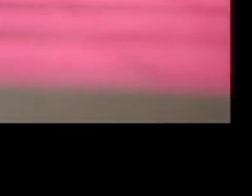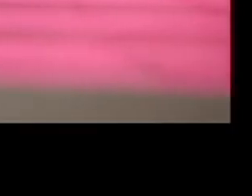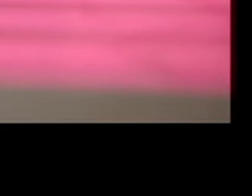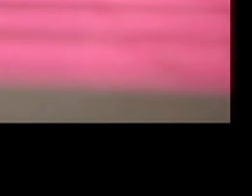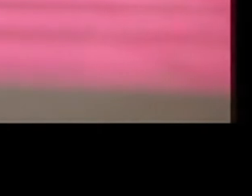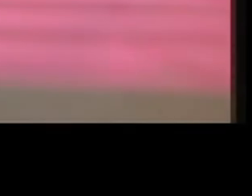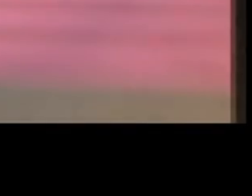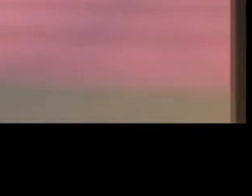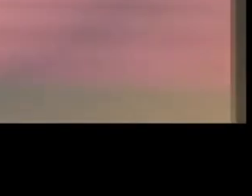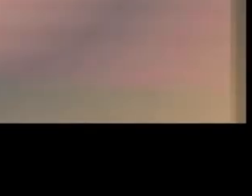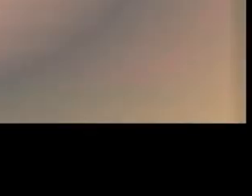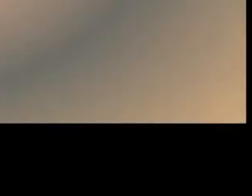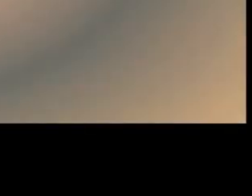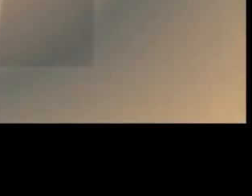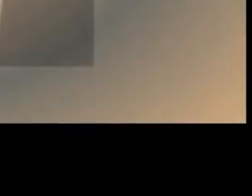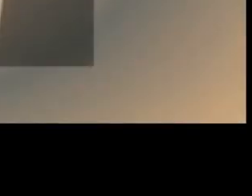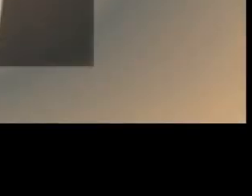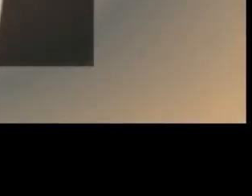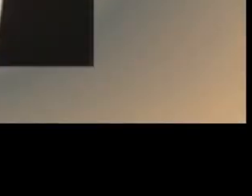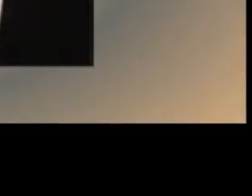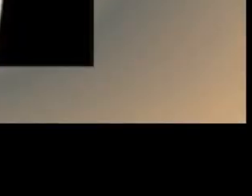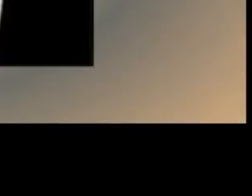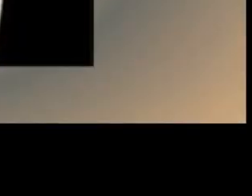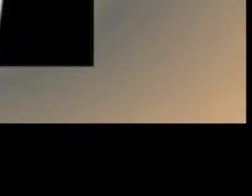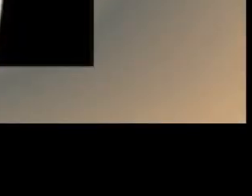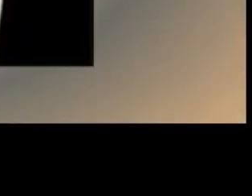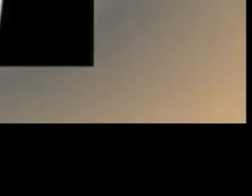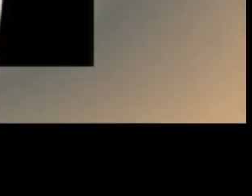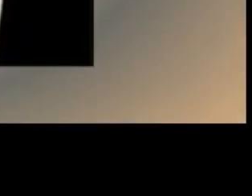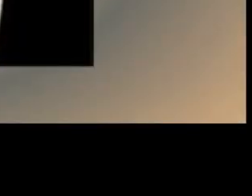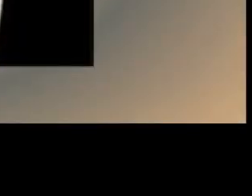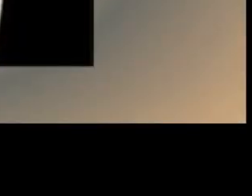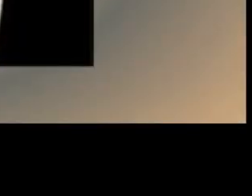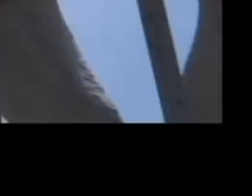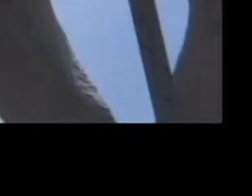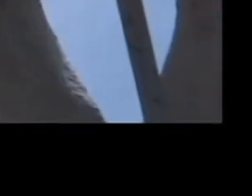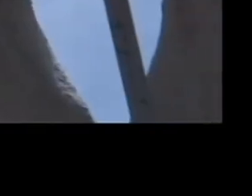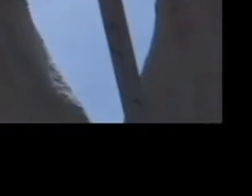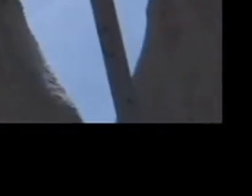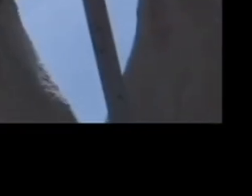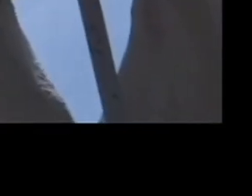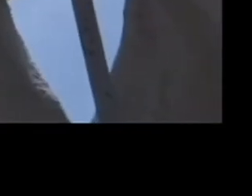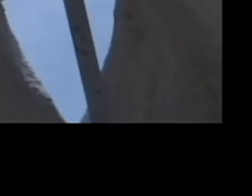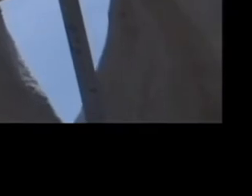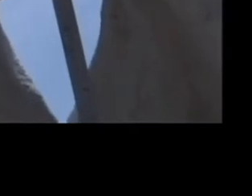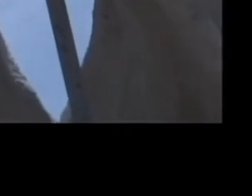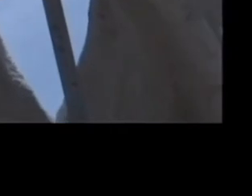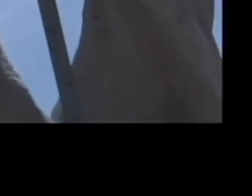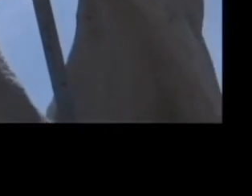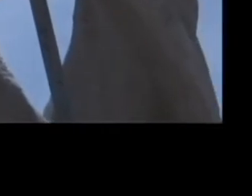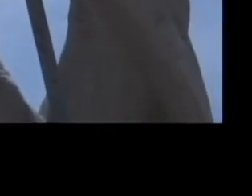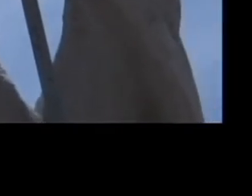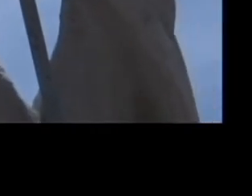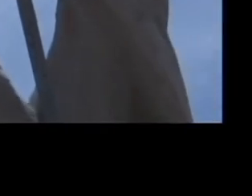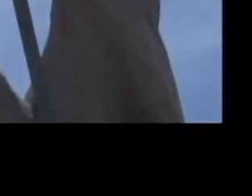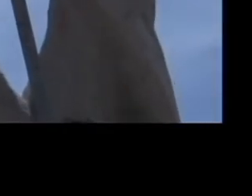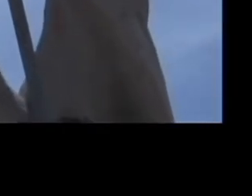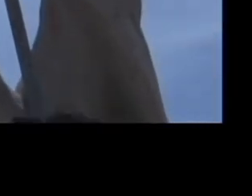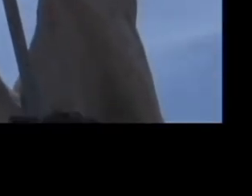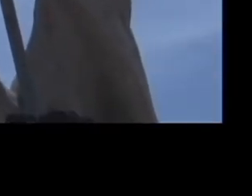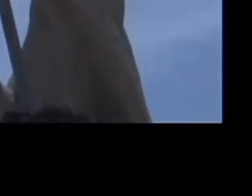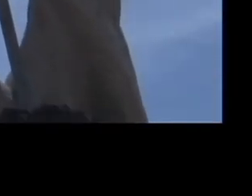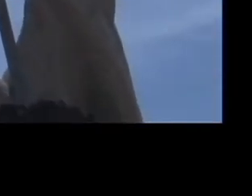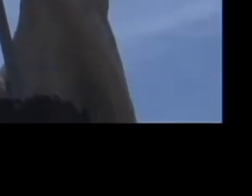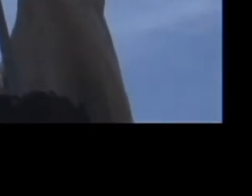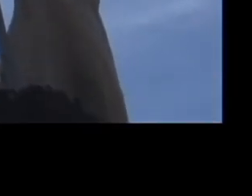de Walker. El gobierno binario de Martínez Jerez le otorgó a José Dolores Estrada el grado